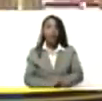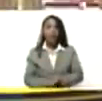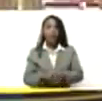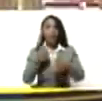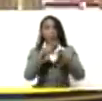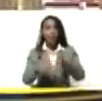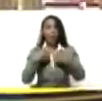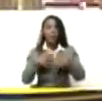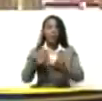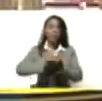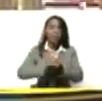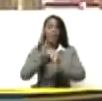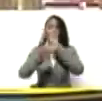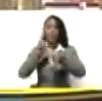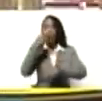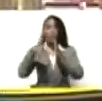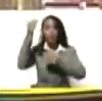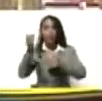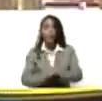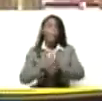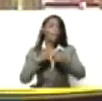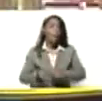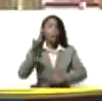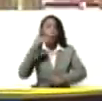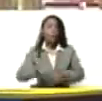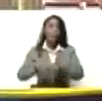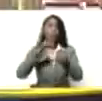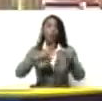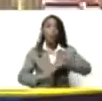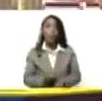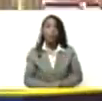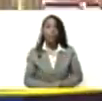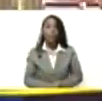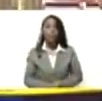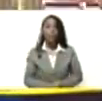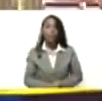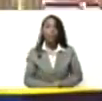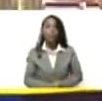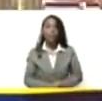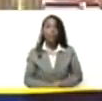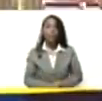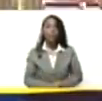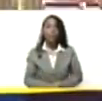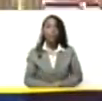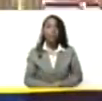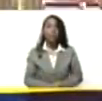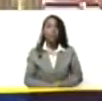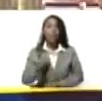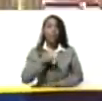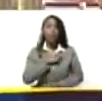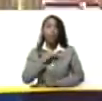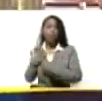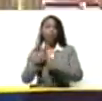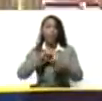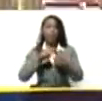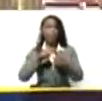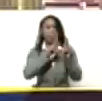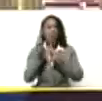casos por 100.000 habitantes mientras españa llegaba a 1300 el mismo día que españa llegaba a